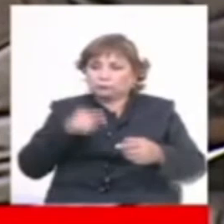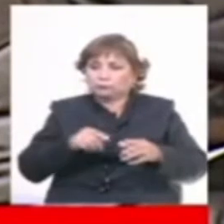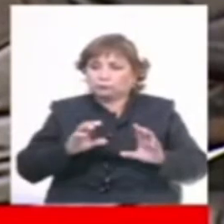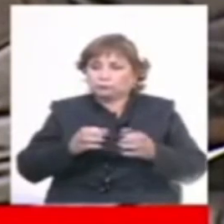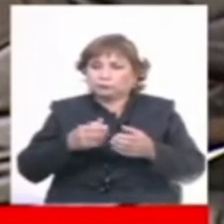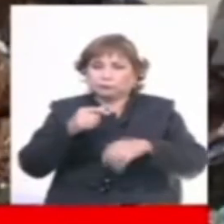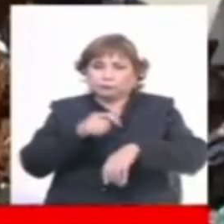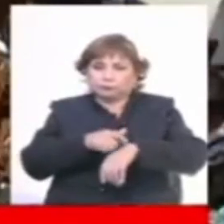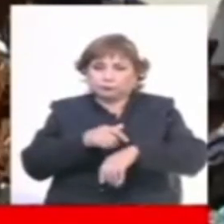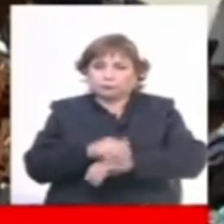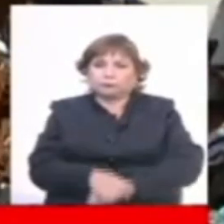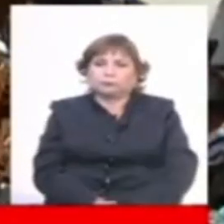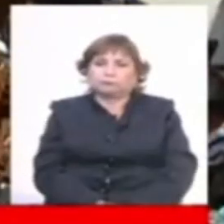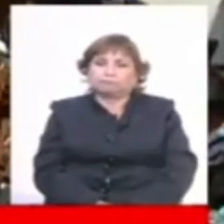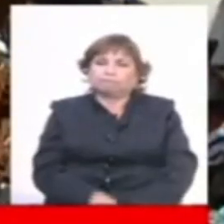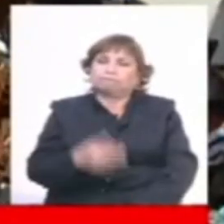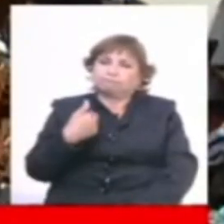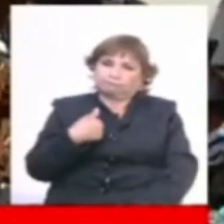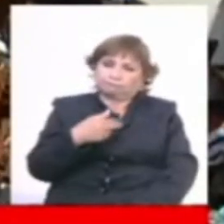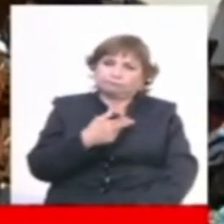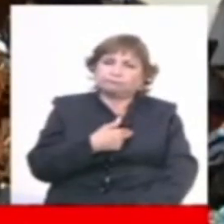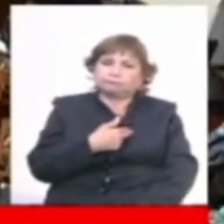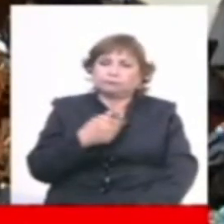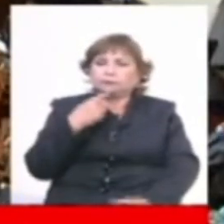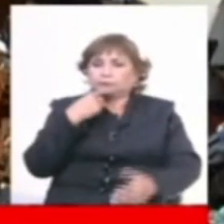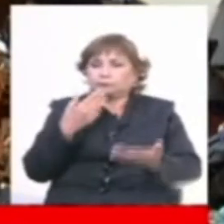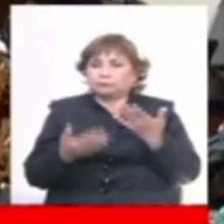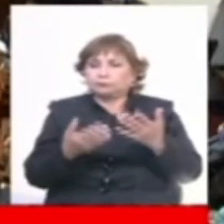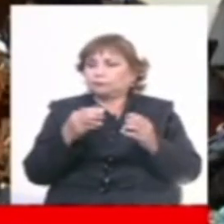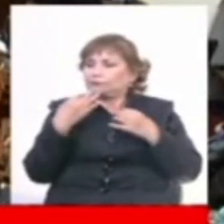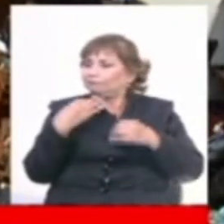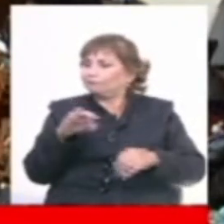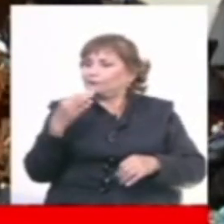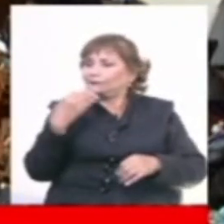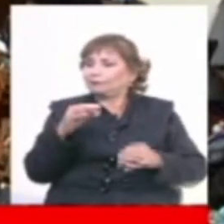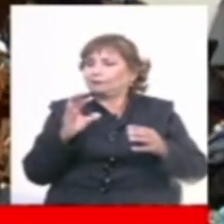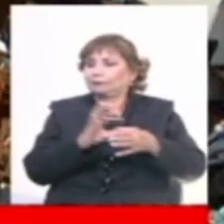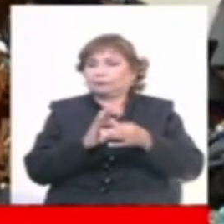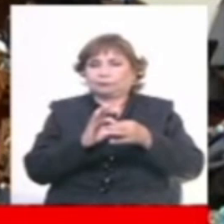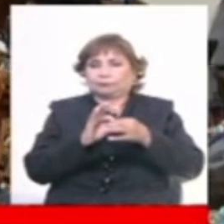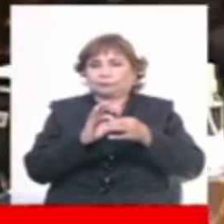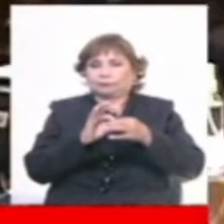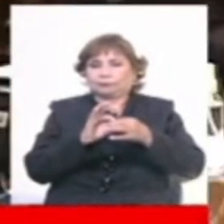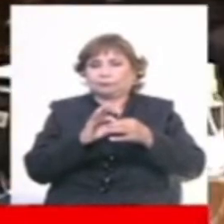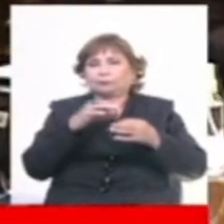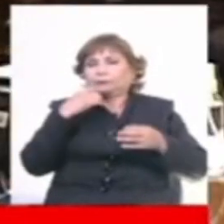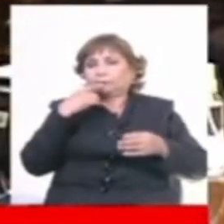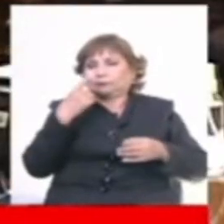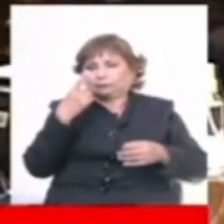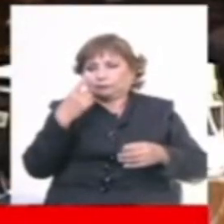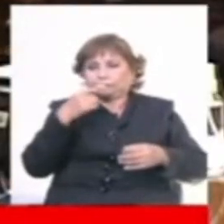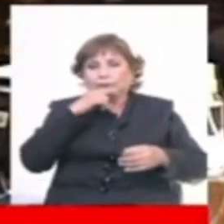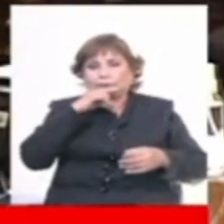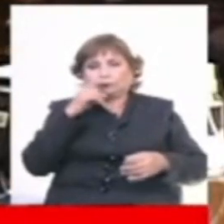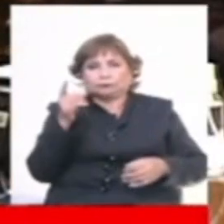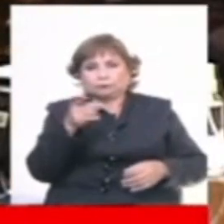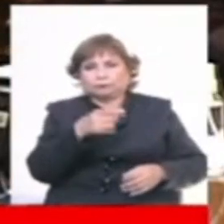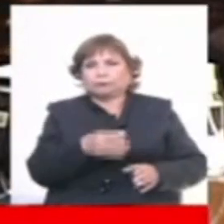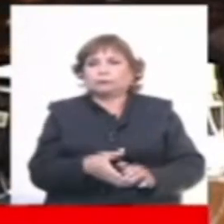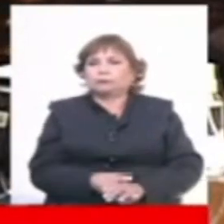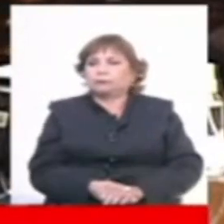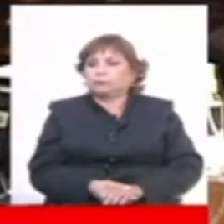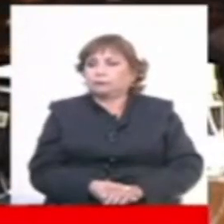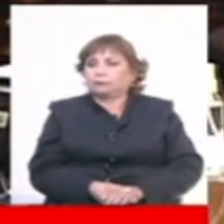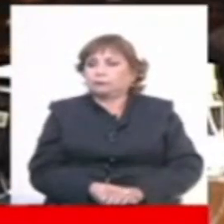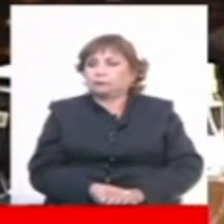tiempo. Nosotros estaremos siempre unidas. Y como dijo una de ellas,